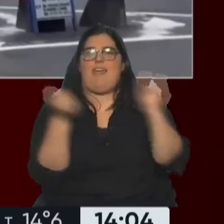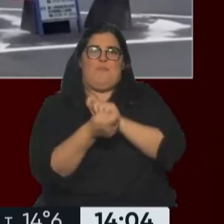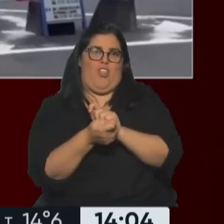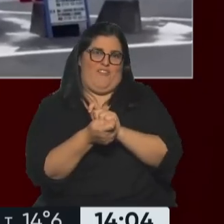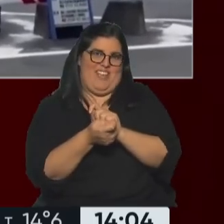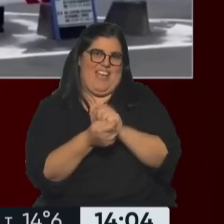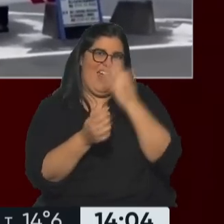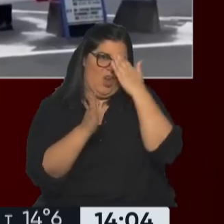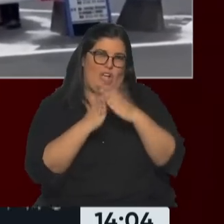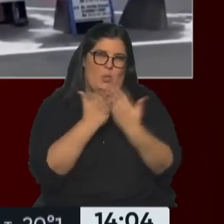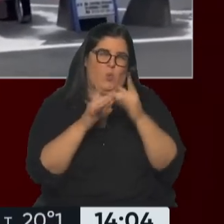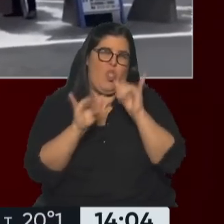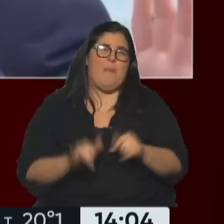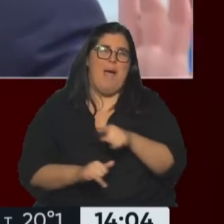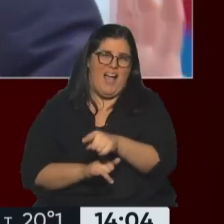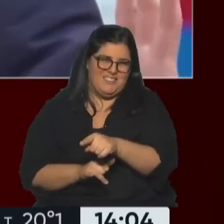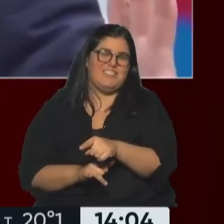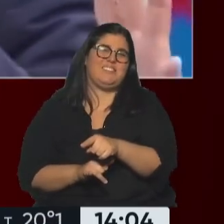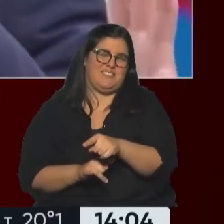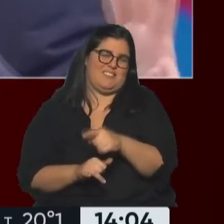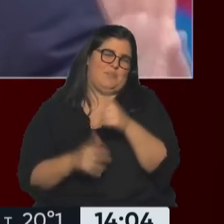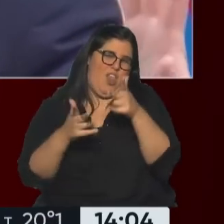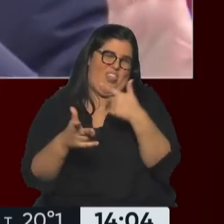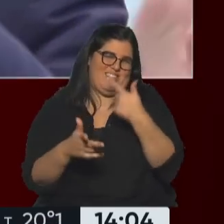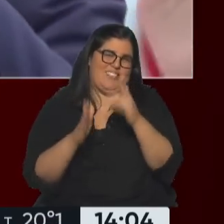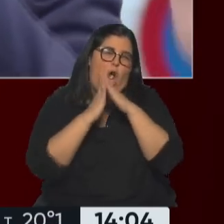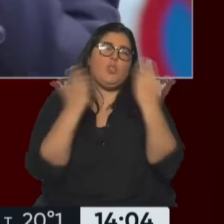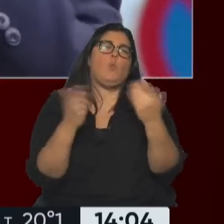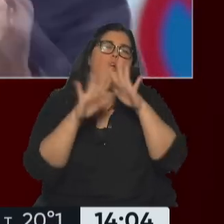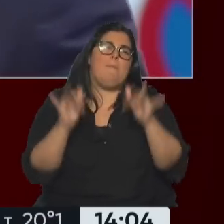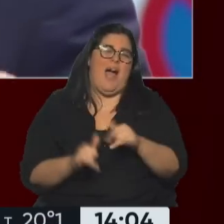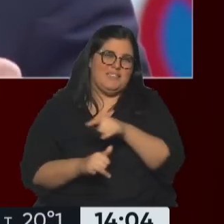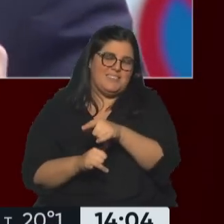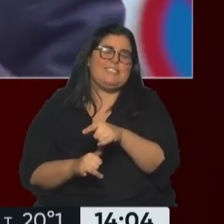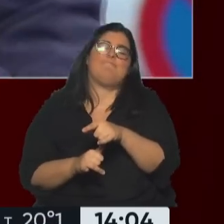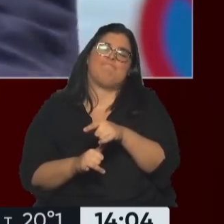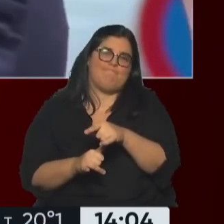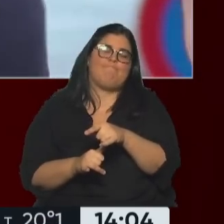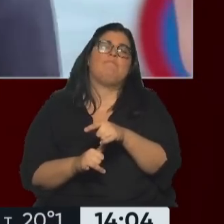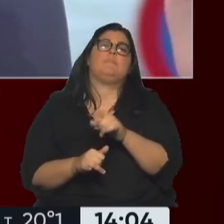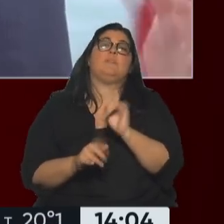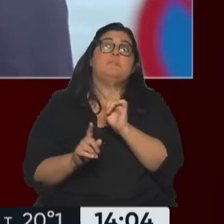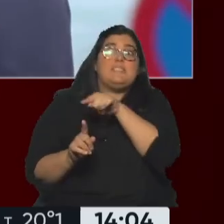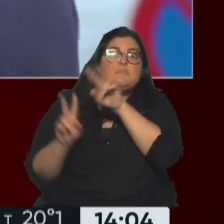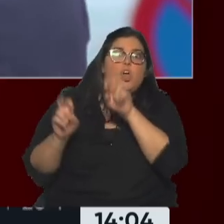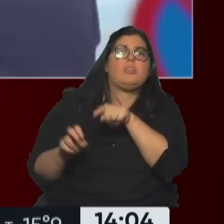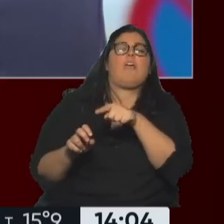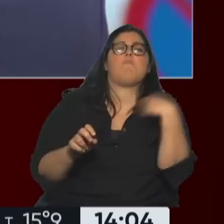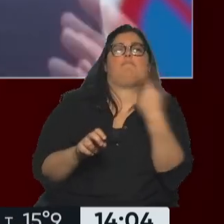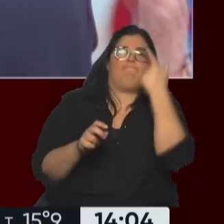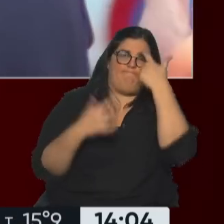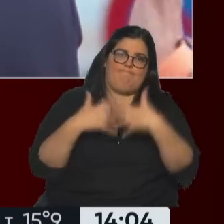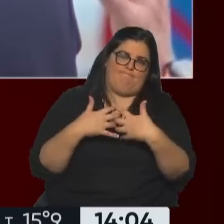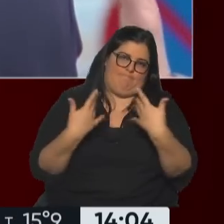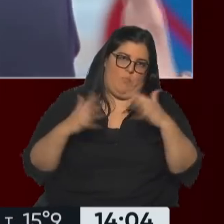directamente esta constitución pacifista o como se la suele denominar. Así que bueno, me parece que también esa cuestión deja para reflexionar un poco